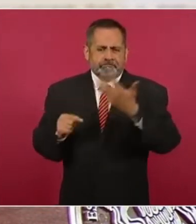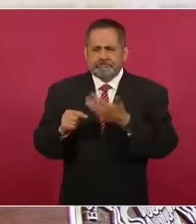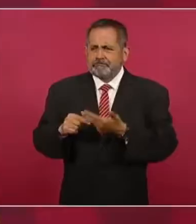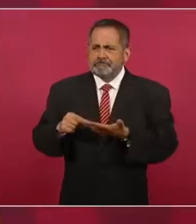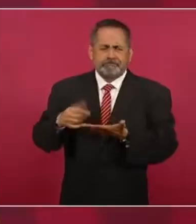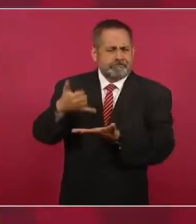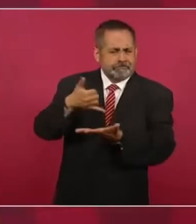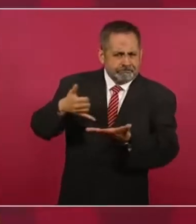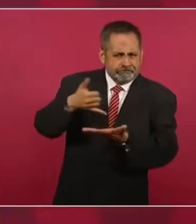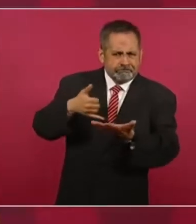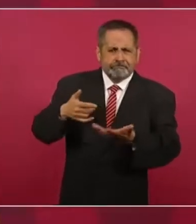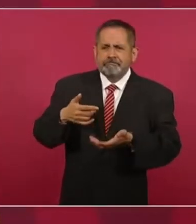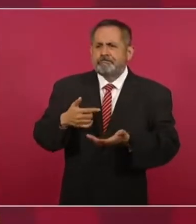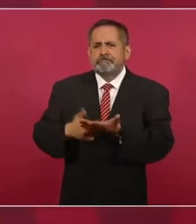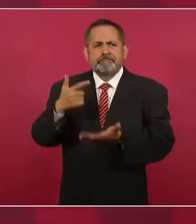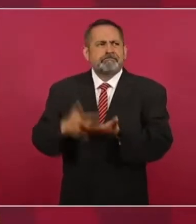aceite,